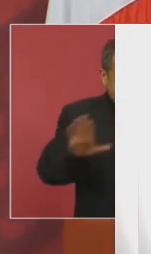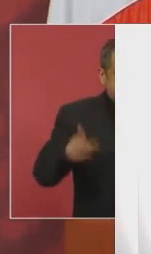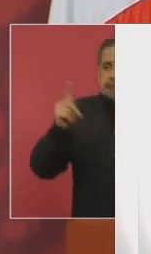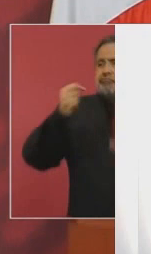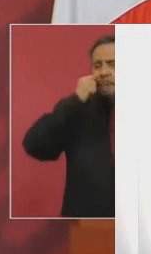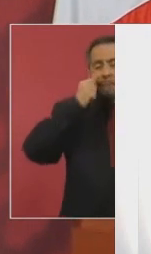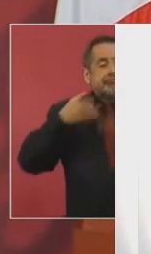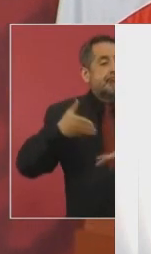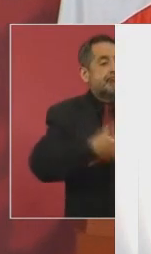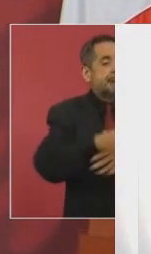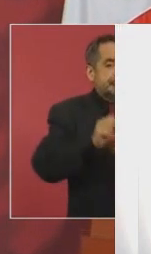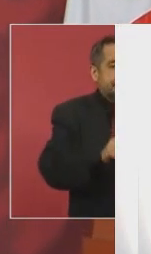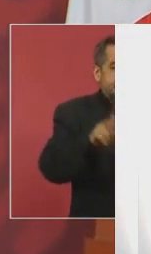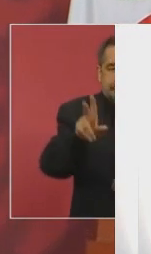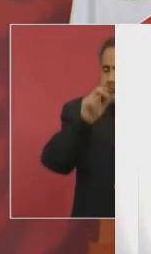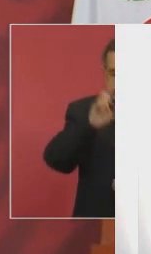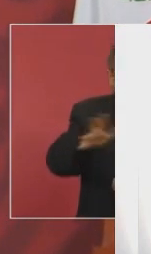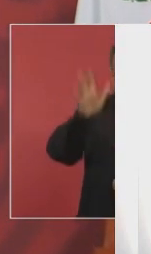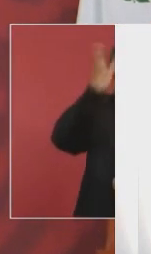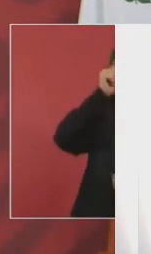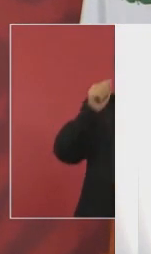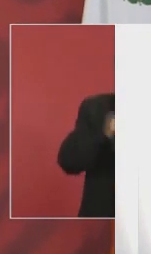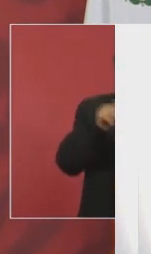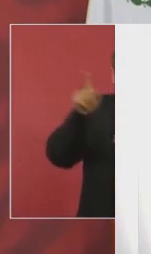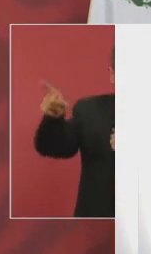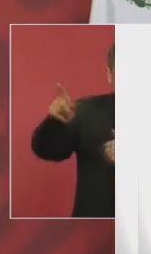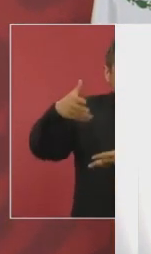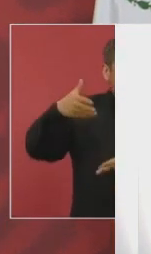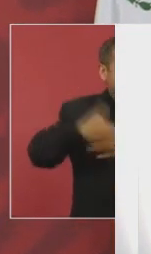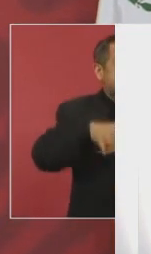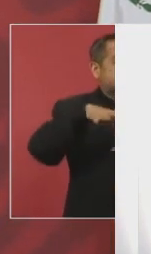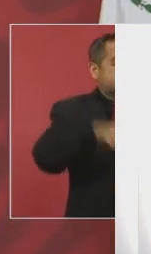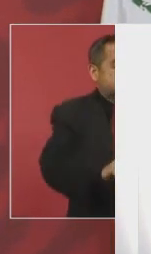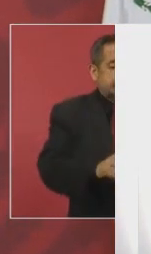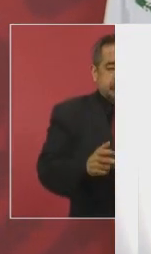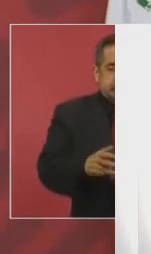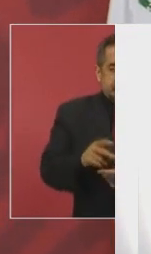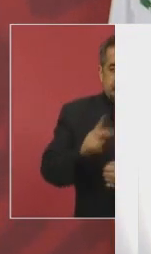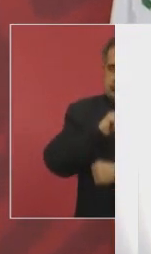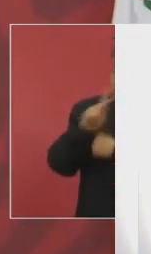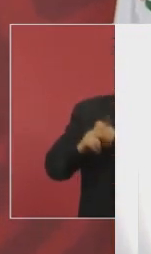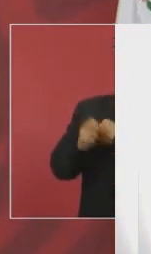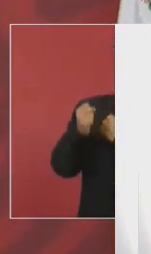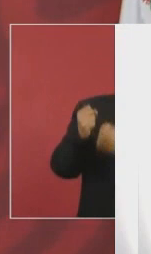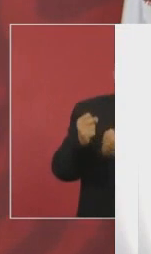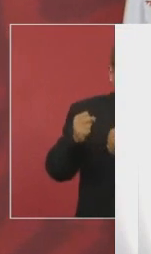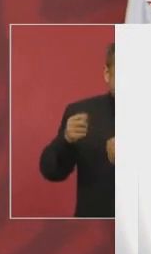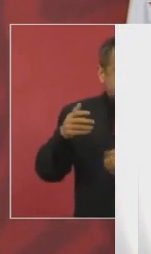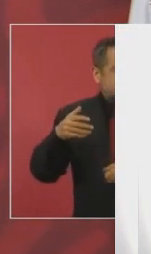no estamos de acuerdo que un país una potencia un